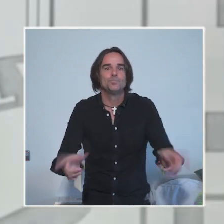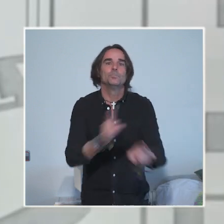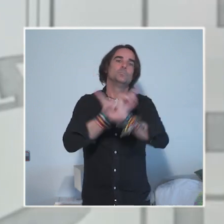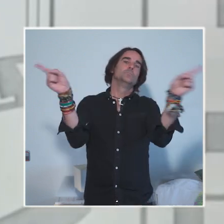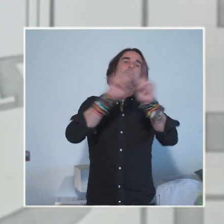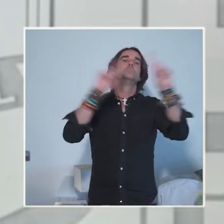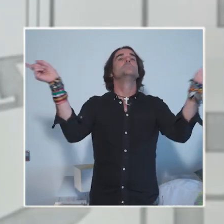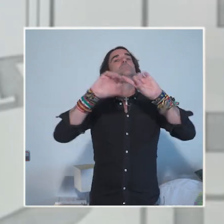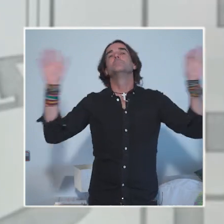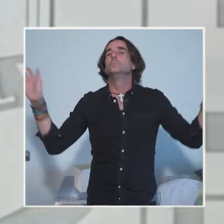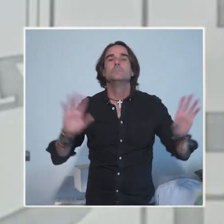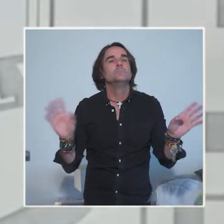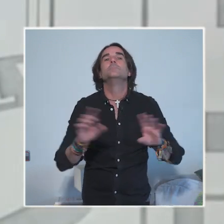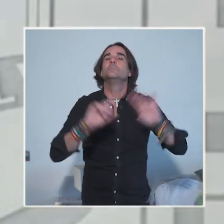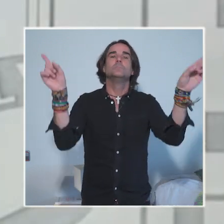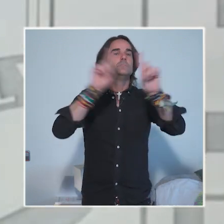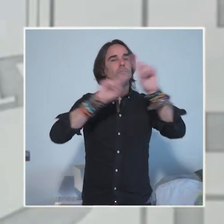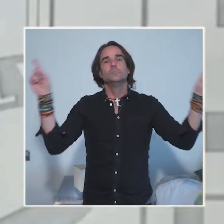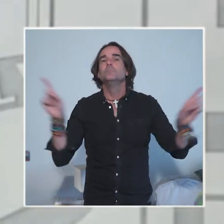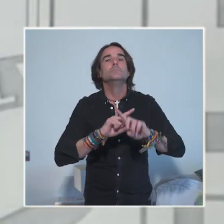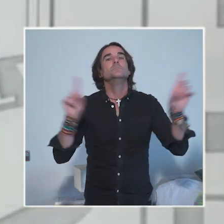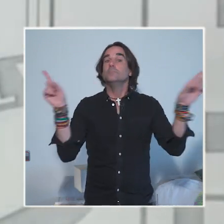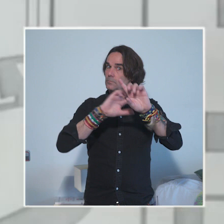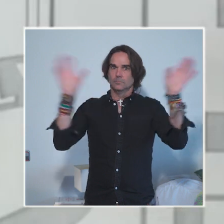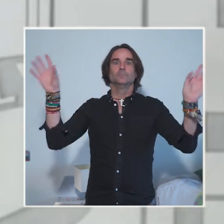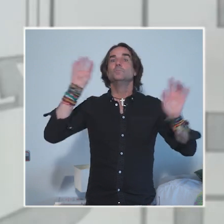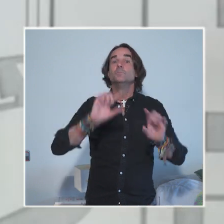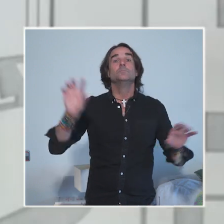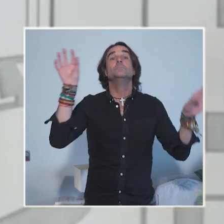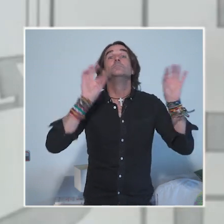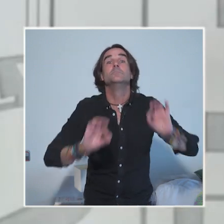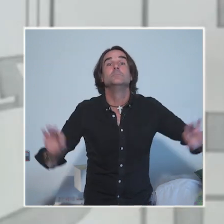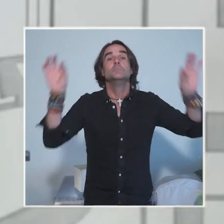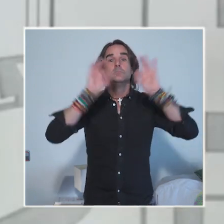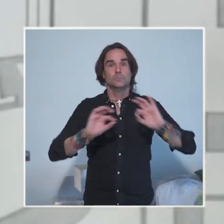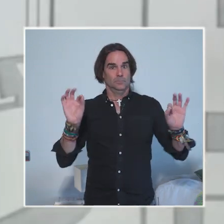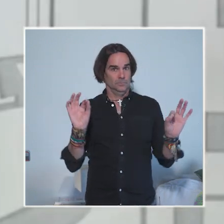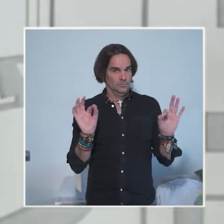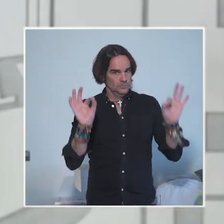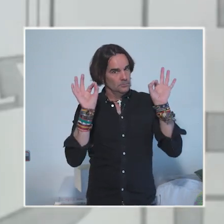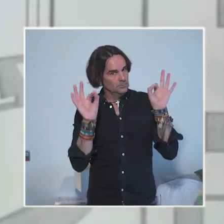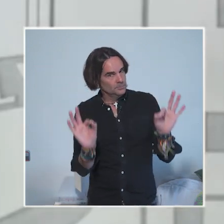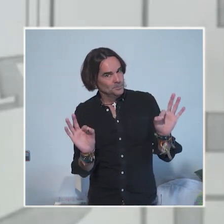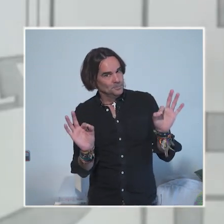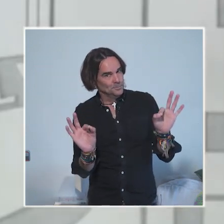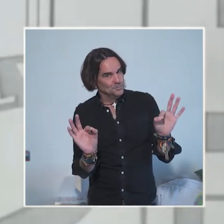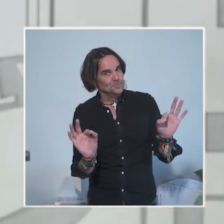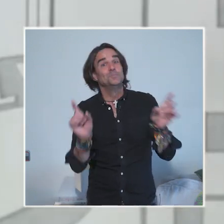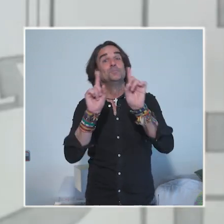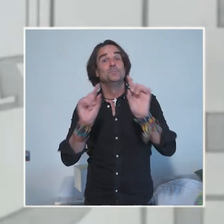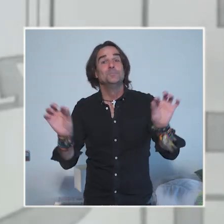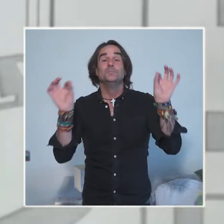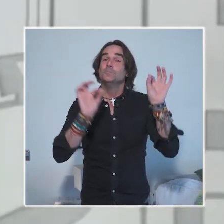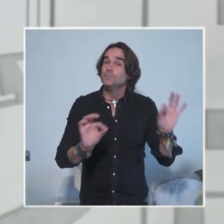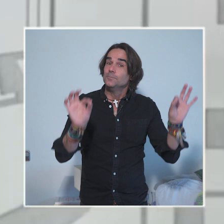no hay 6 millones de desempleados. No los hay. Ni sumando todos los ERTE. Y les digo, otra vez, conceptualmente, en términos jurídicos,